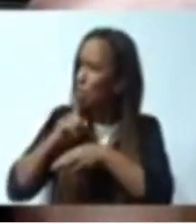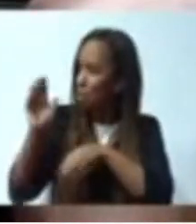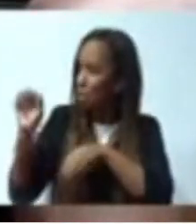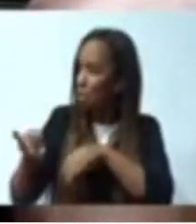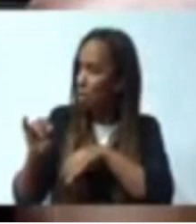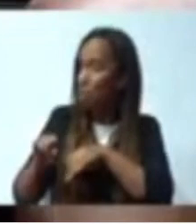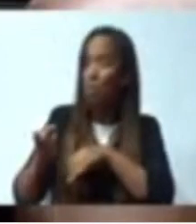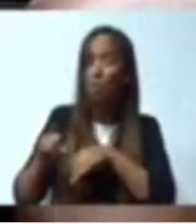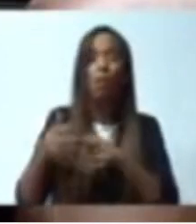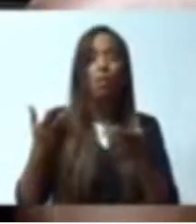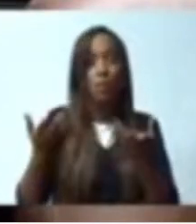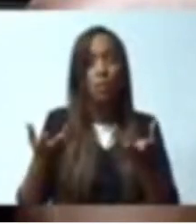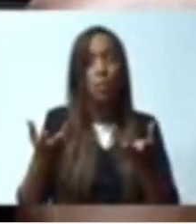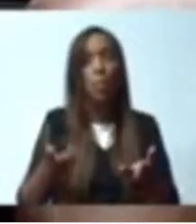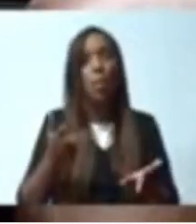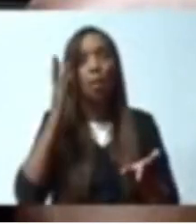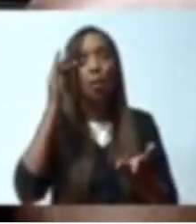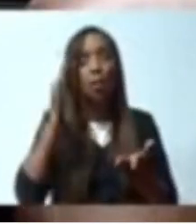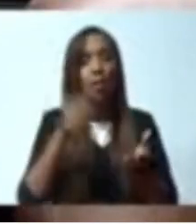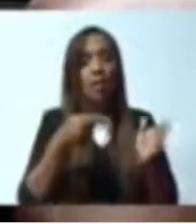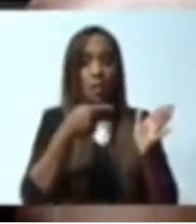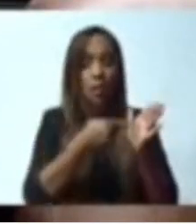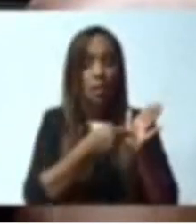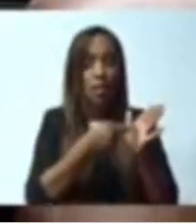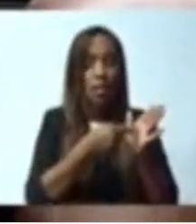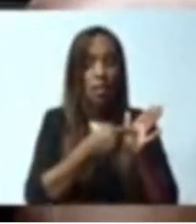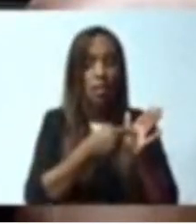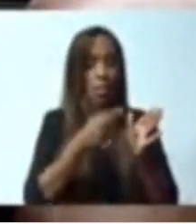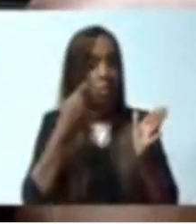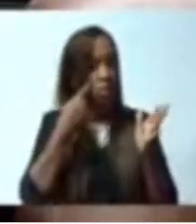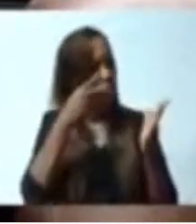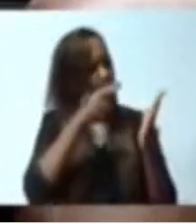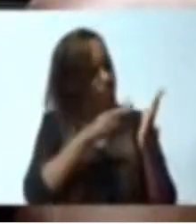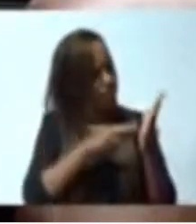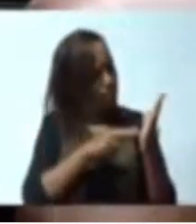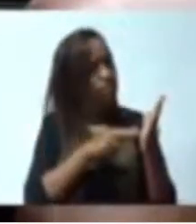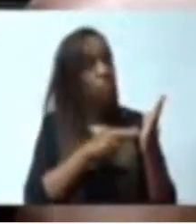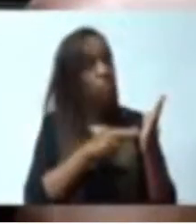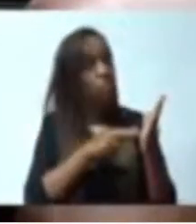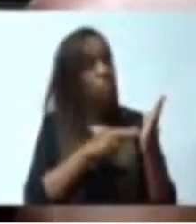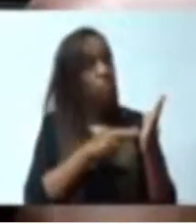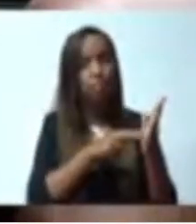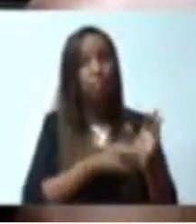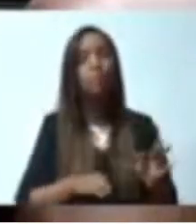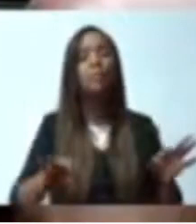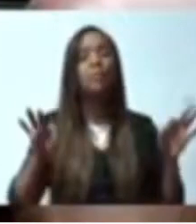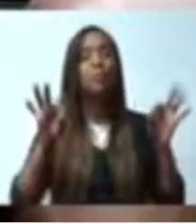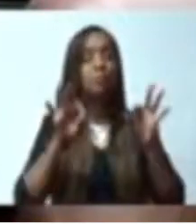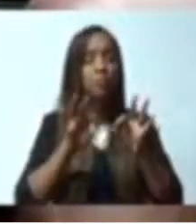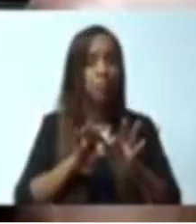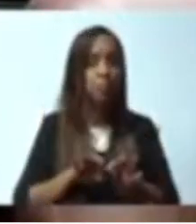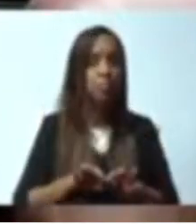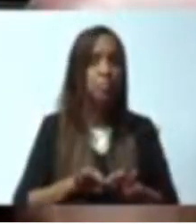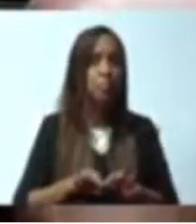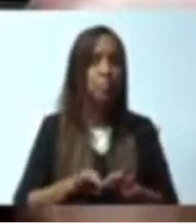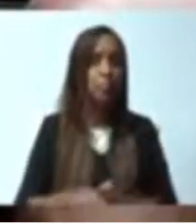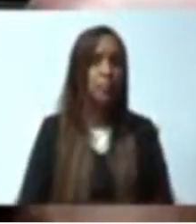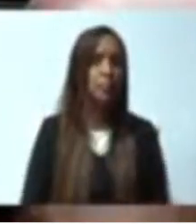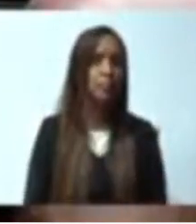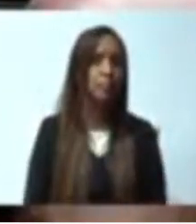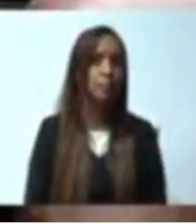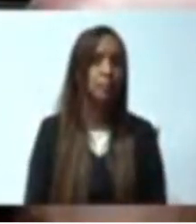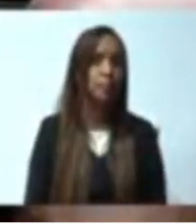son algunas de las reflexiones y reitero el pedido de que este tipo de proyectos no se sometan con